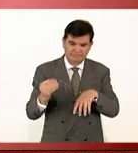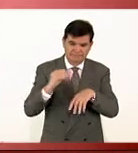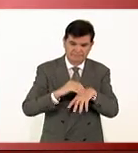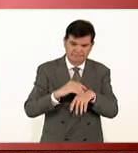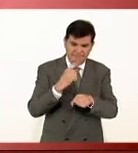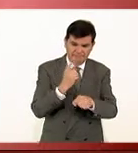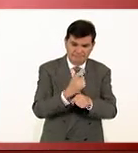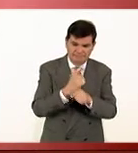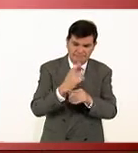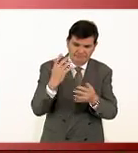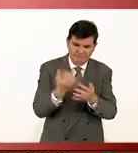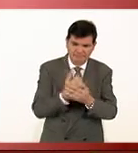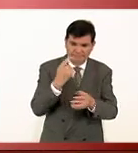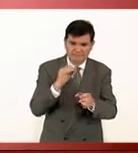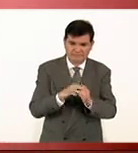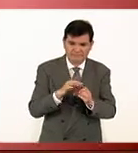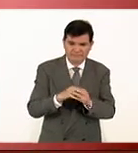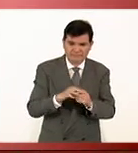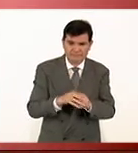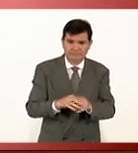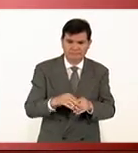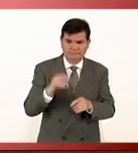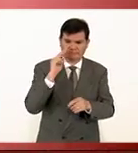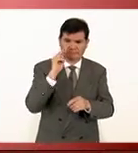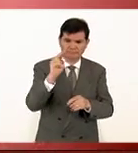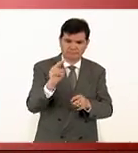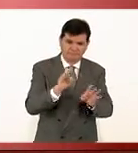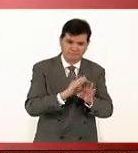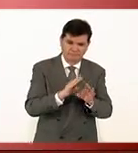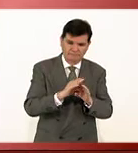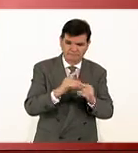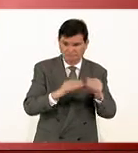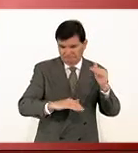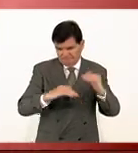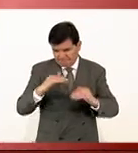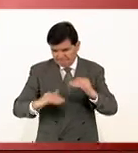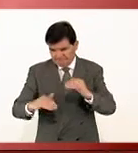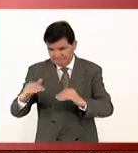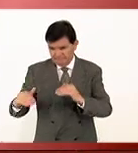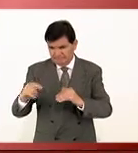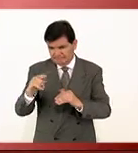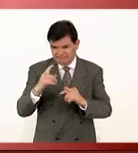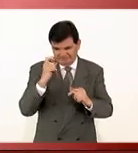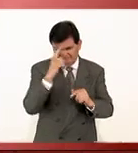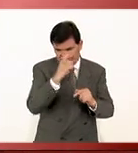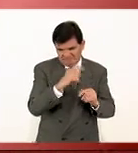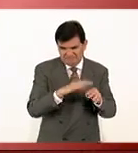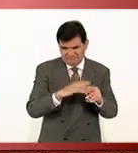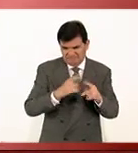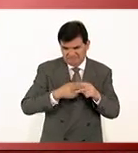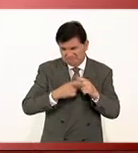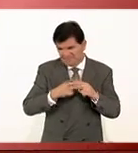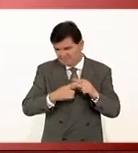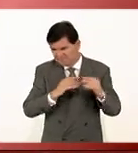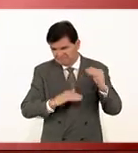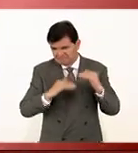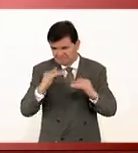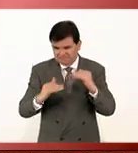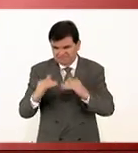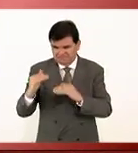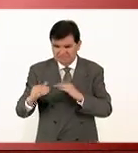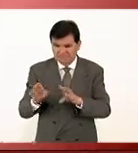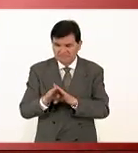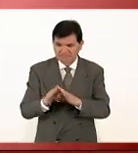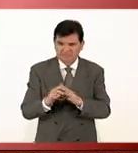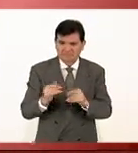su primera elección. Y si ven, bueno, el resto de los partidos políticos, es muy difícil, pues, medirlos